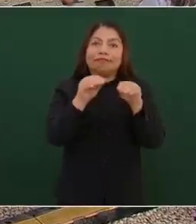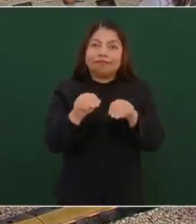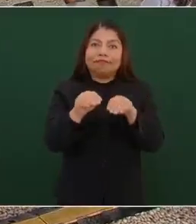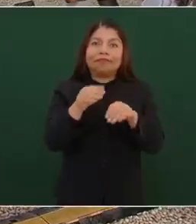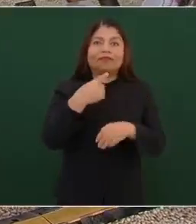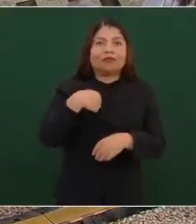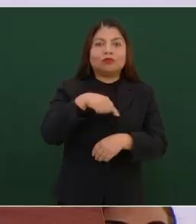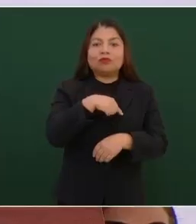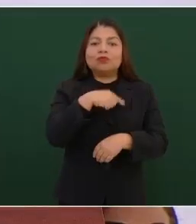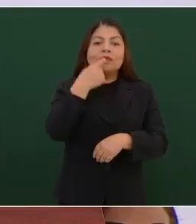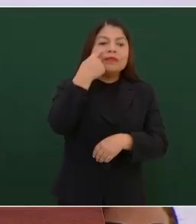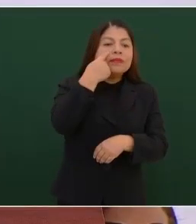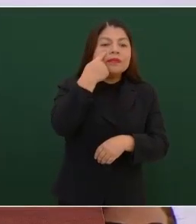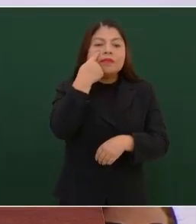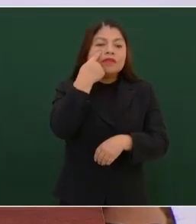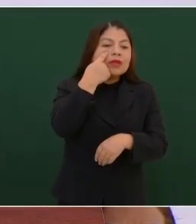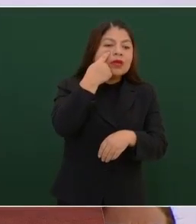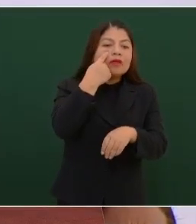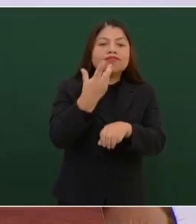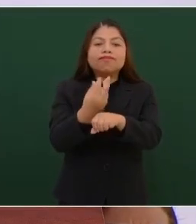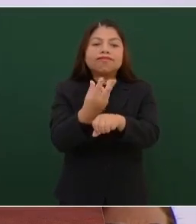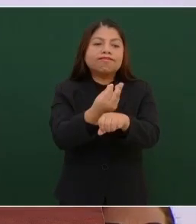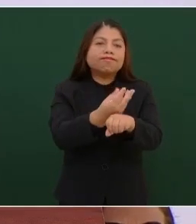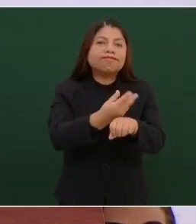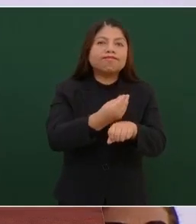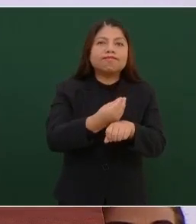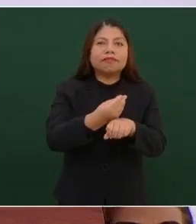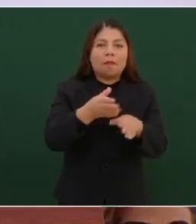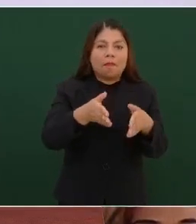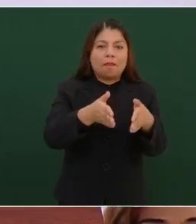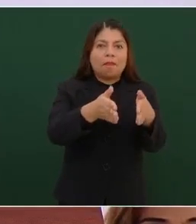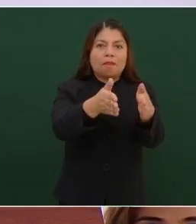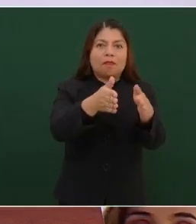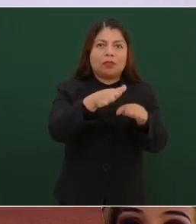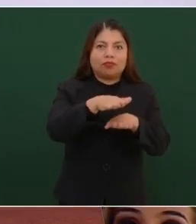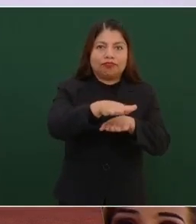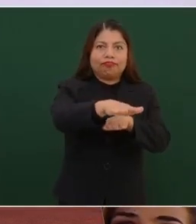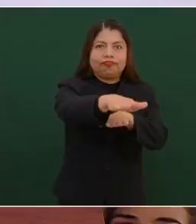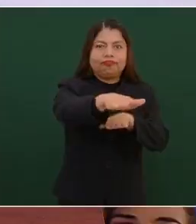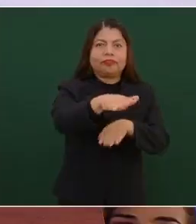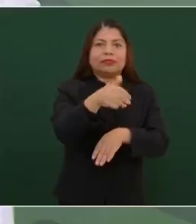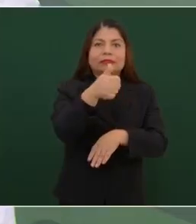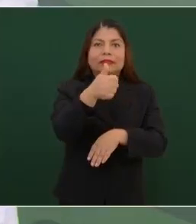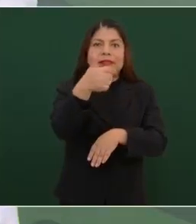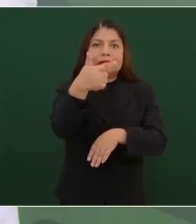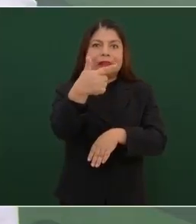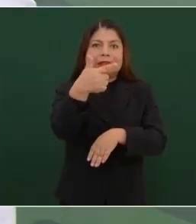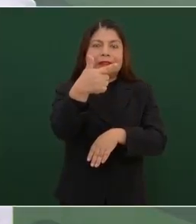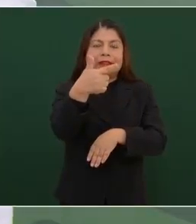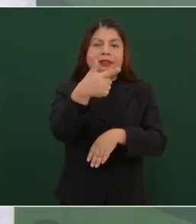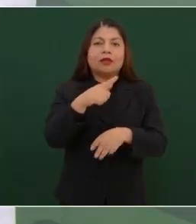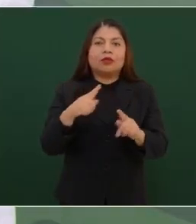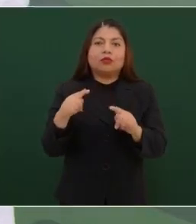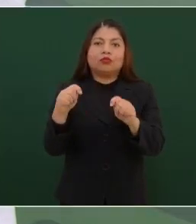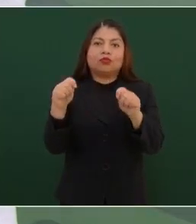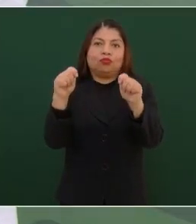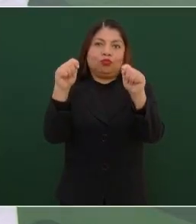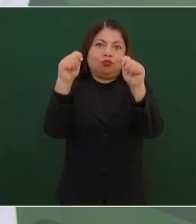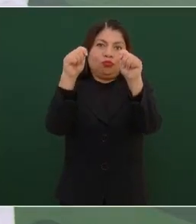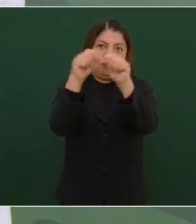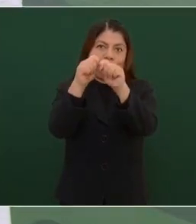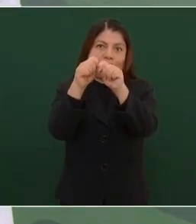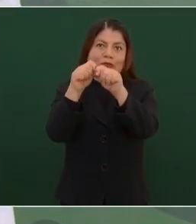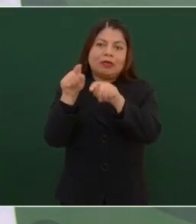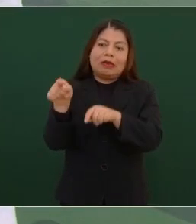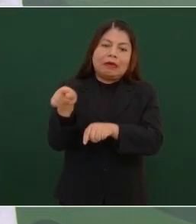tramo 6 y 7, el que va de Tulum a Chetumal y de Chetumal